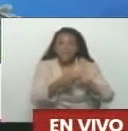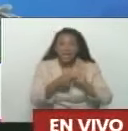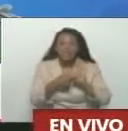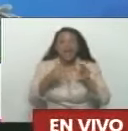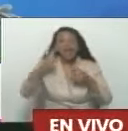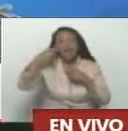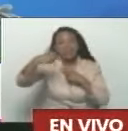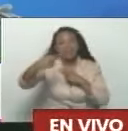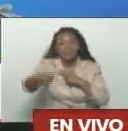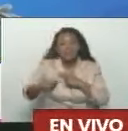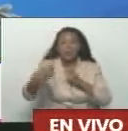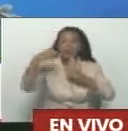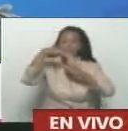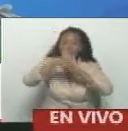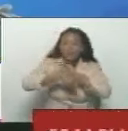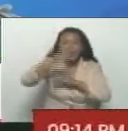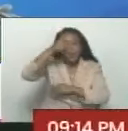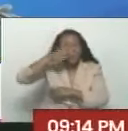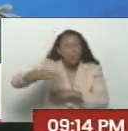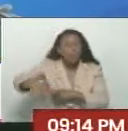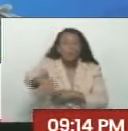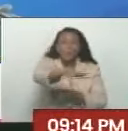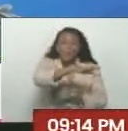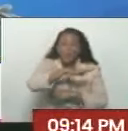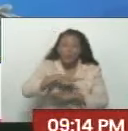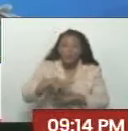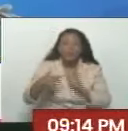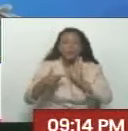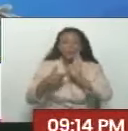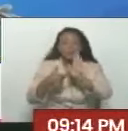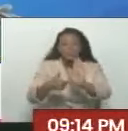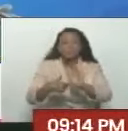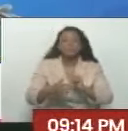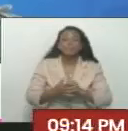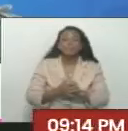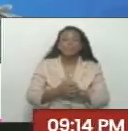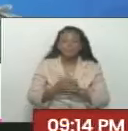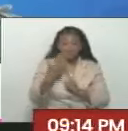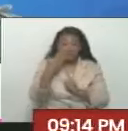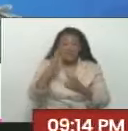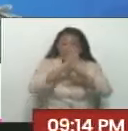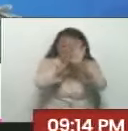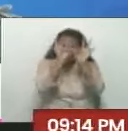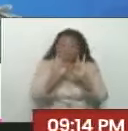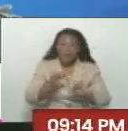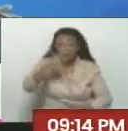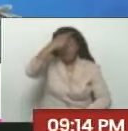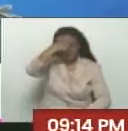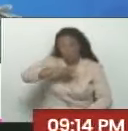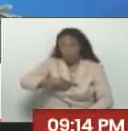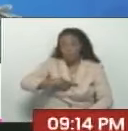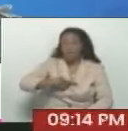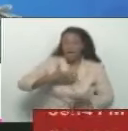la tradición profunda de la forma de ser el